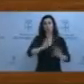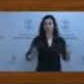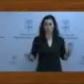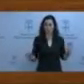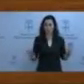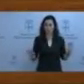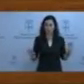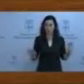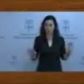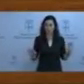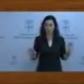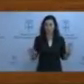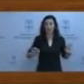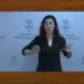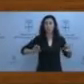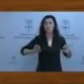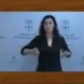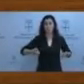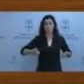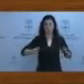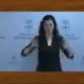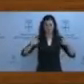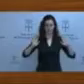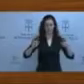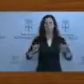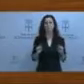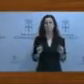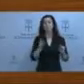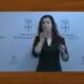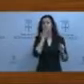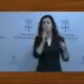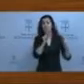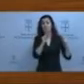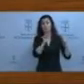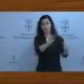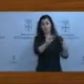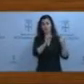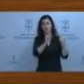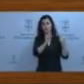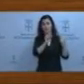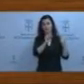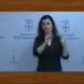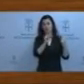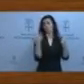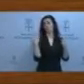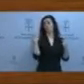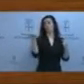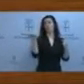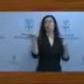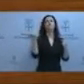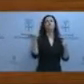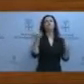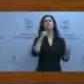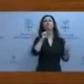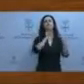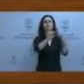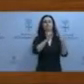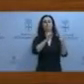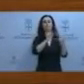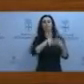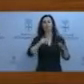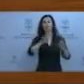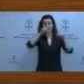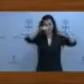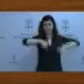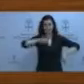Eso partiendo de cuestión previa. Si quiere discutir, me llama un día y discutimos todo lo que quiera. Pero aquí, a escucharle